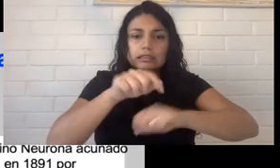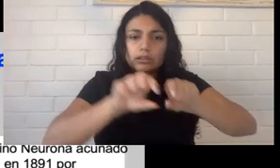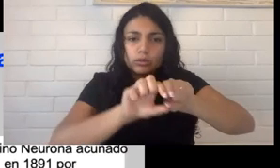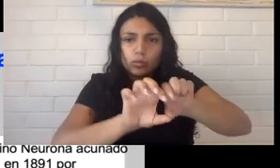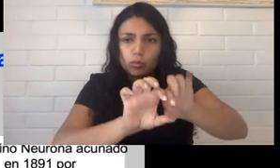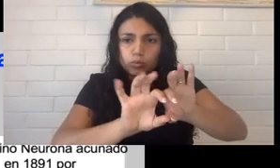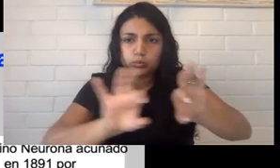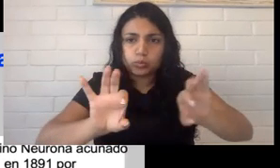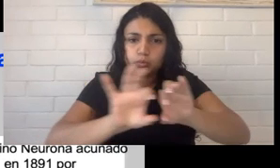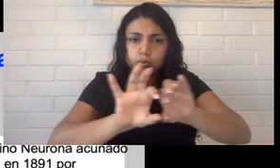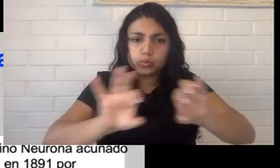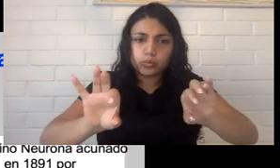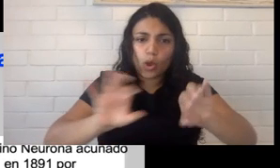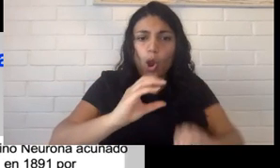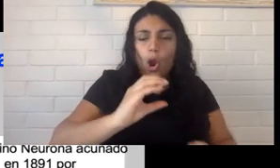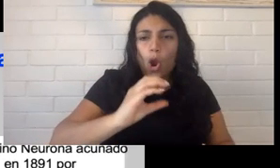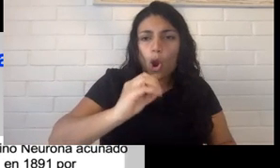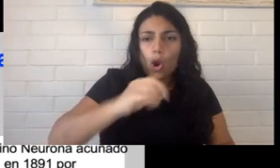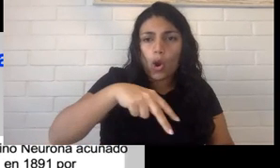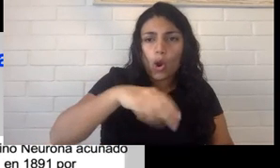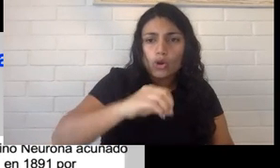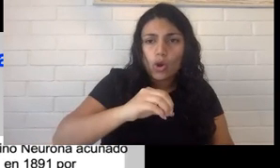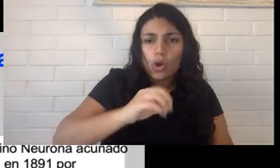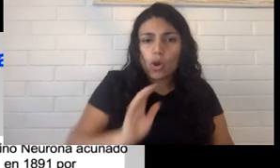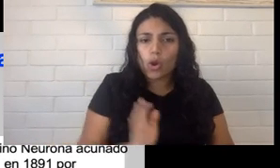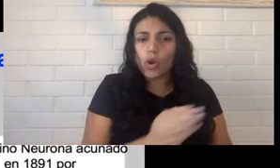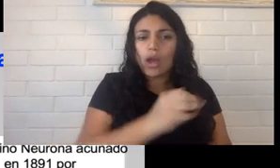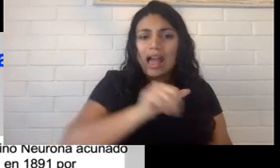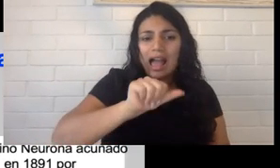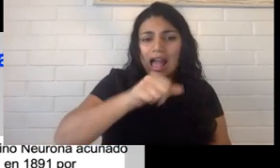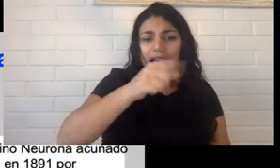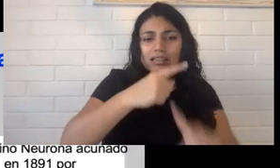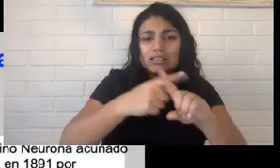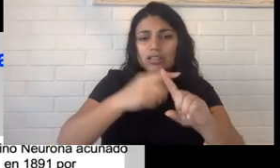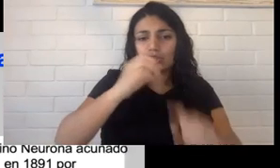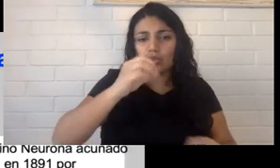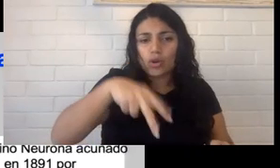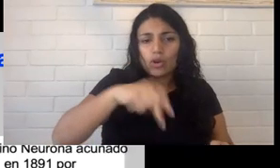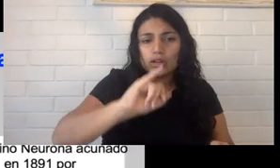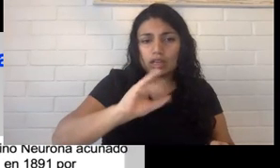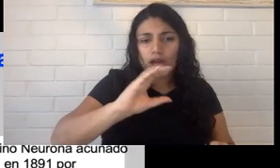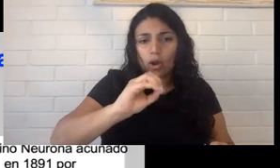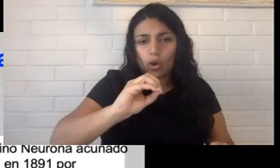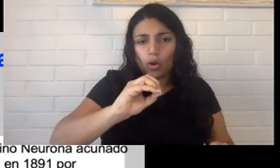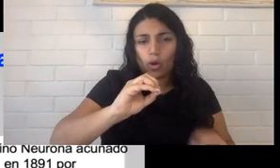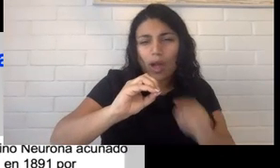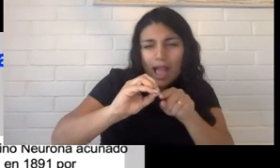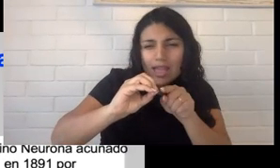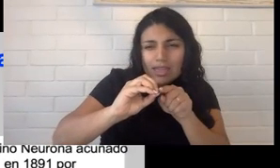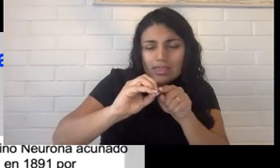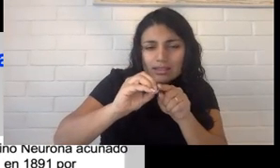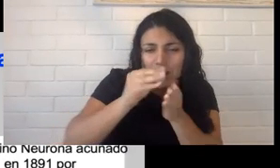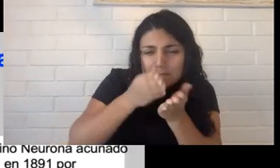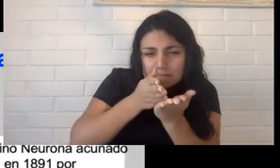también se conoce en inglés como axón de Hillock, y hay una zona en la membrana que se llama segmento inicial,